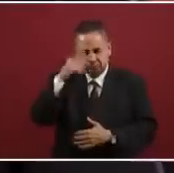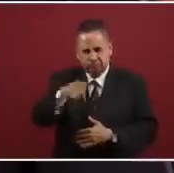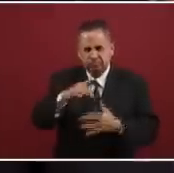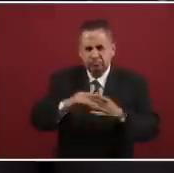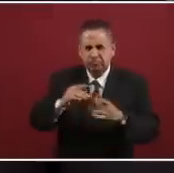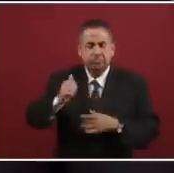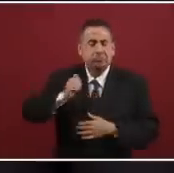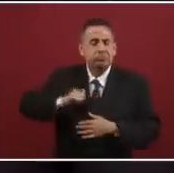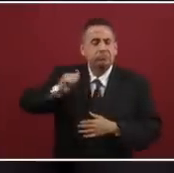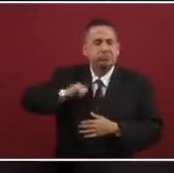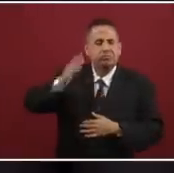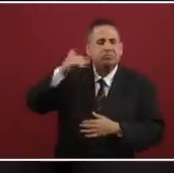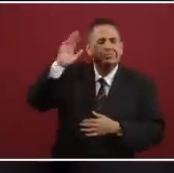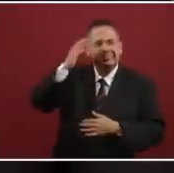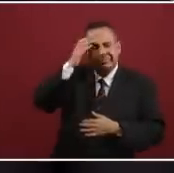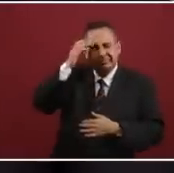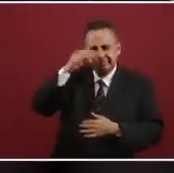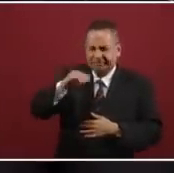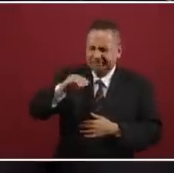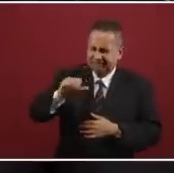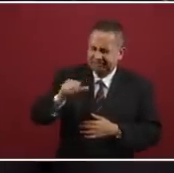era el maquinazo,